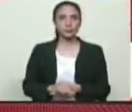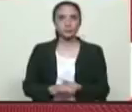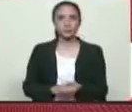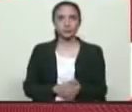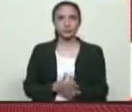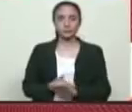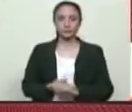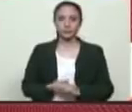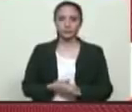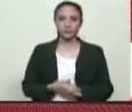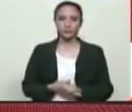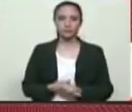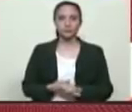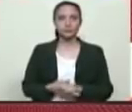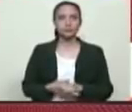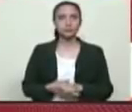de